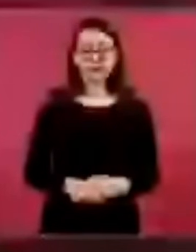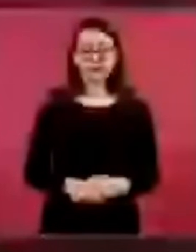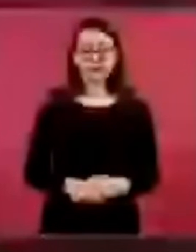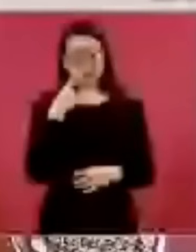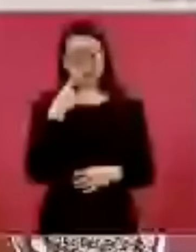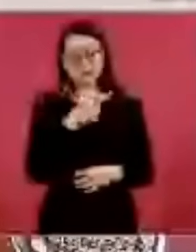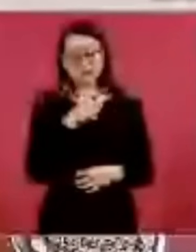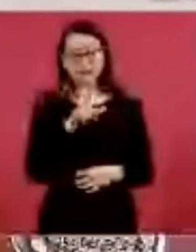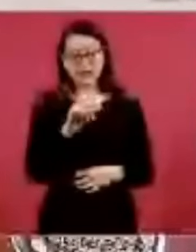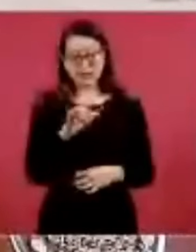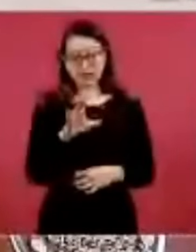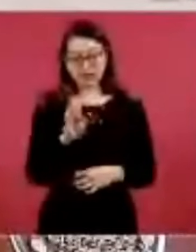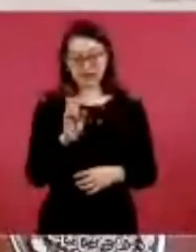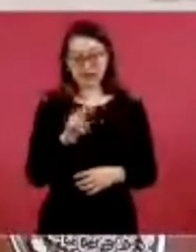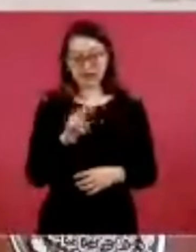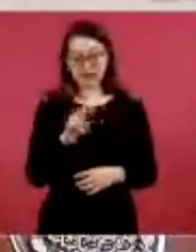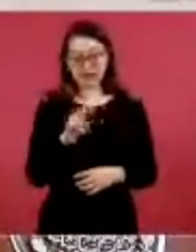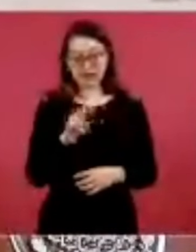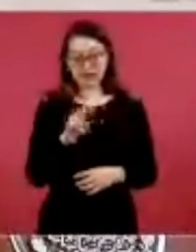republicano